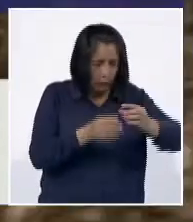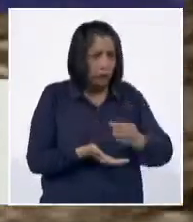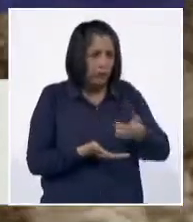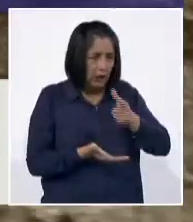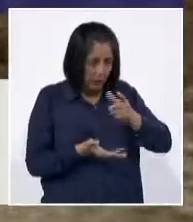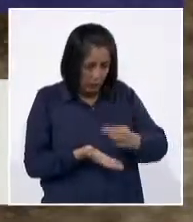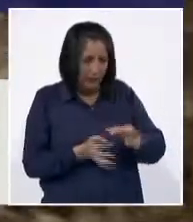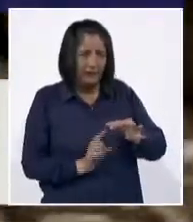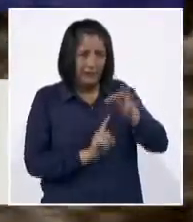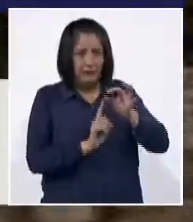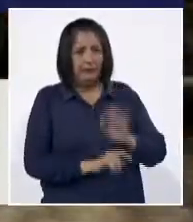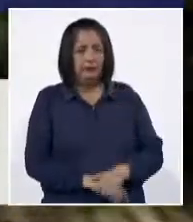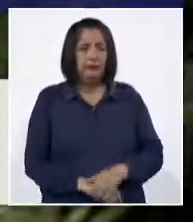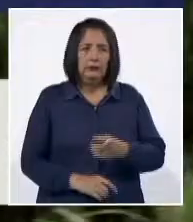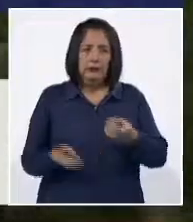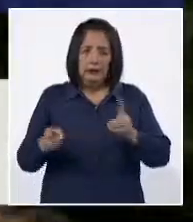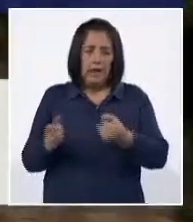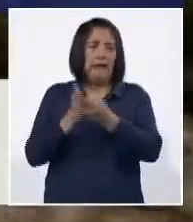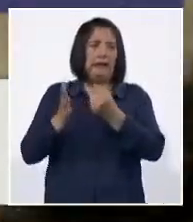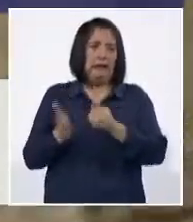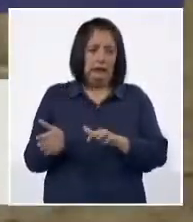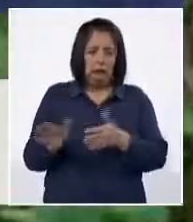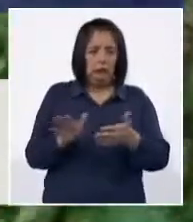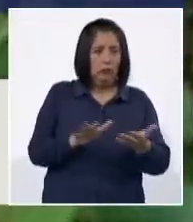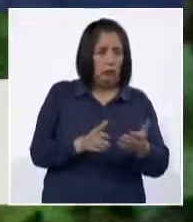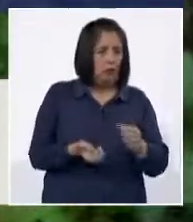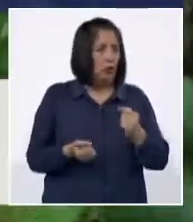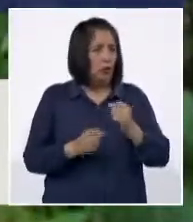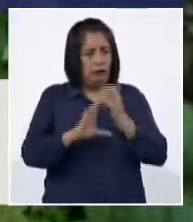especializados. El accidente dejó sin vida al copiloto del